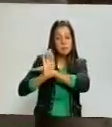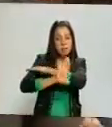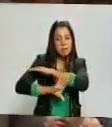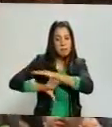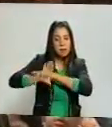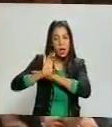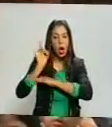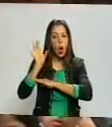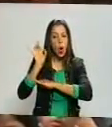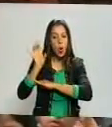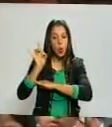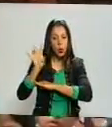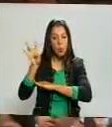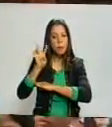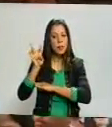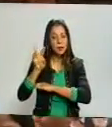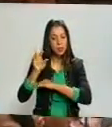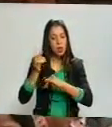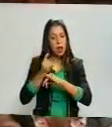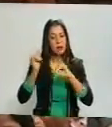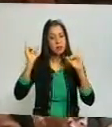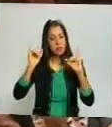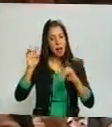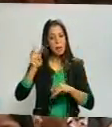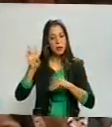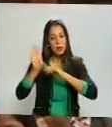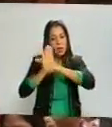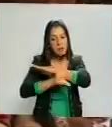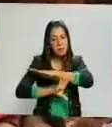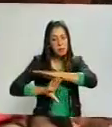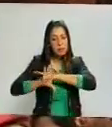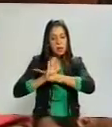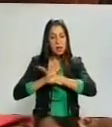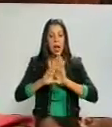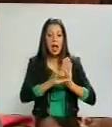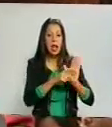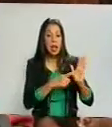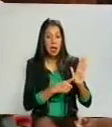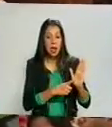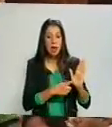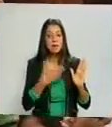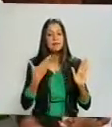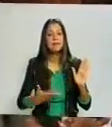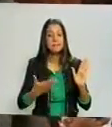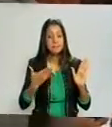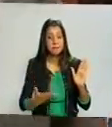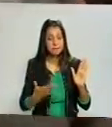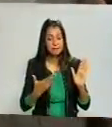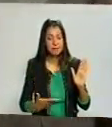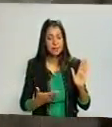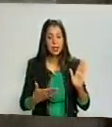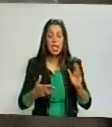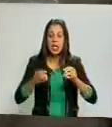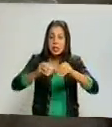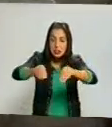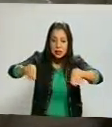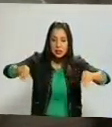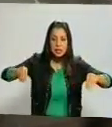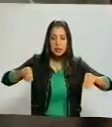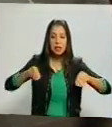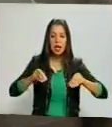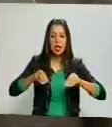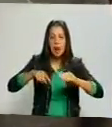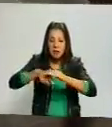integridad territorial de la patria, que tiene que ver con ese territorio que está